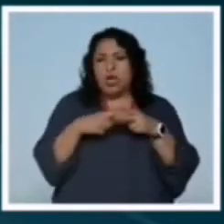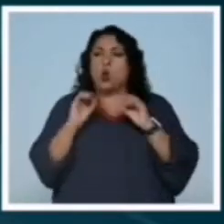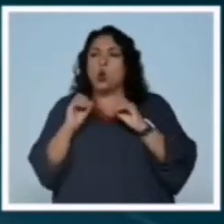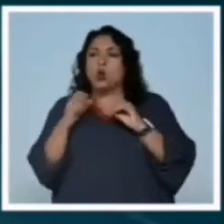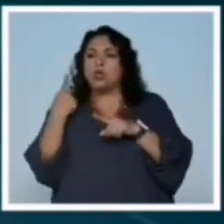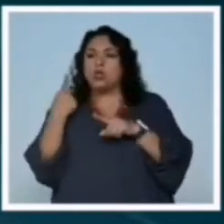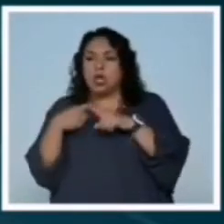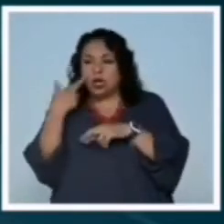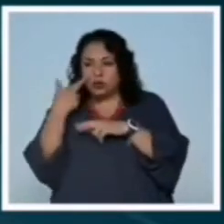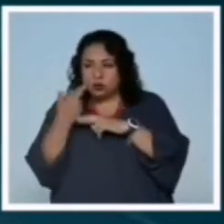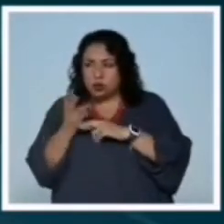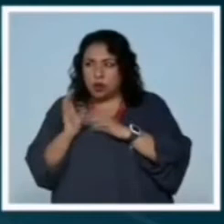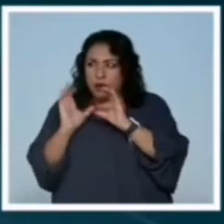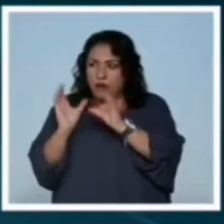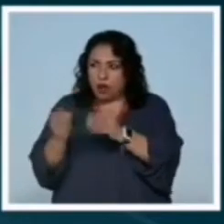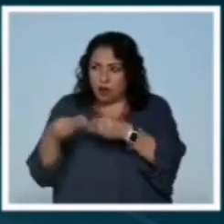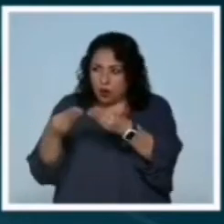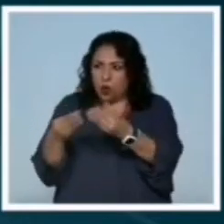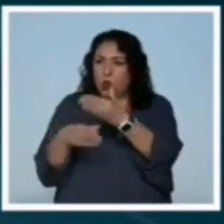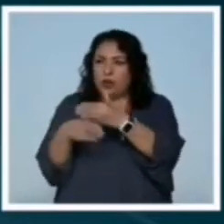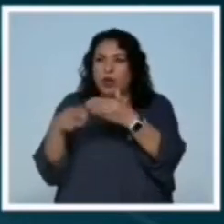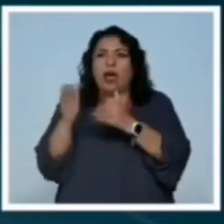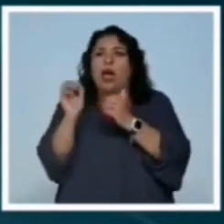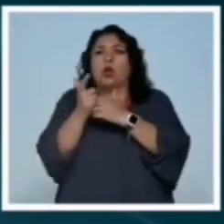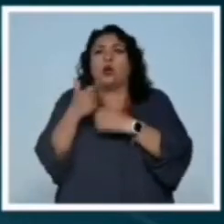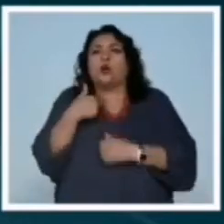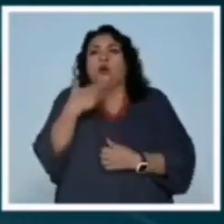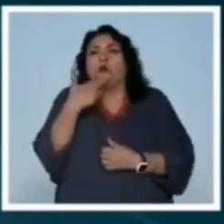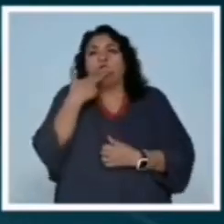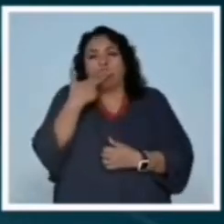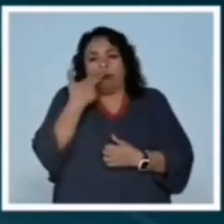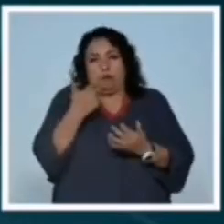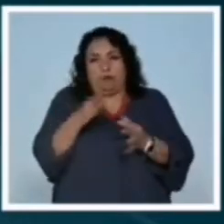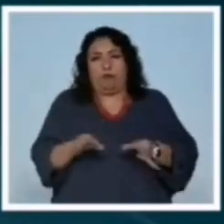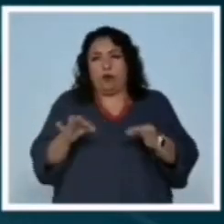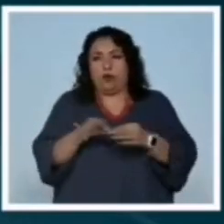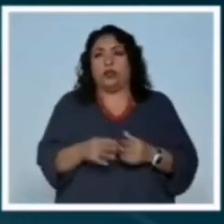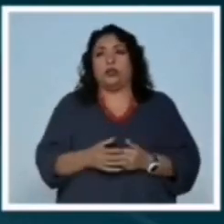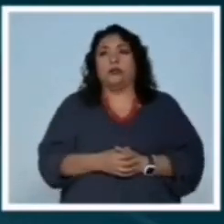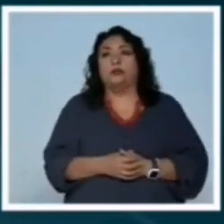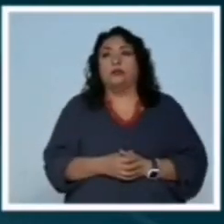esto que de alguna forma puede ser importante o valioso para mí